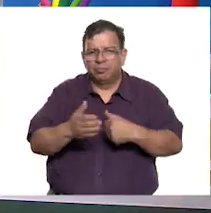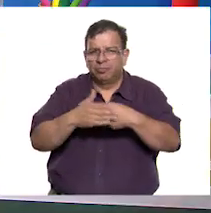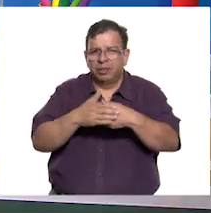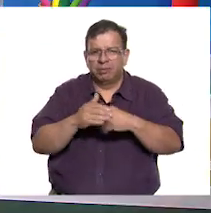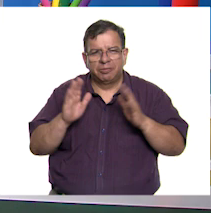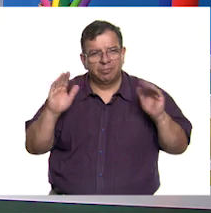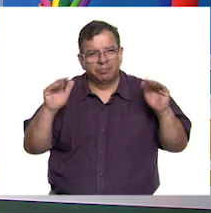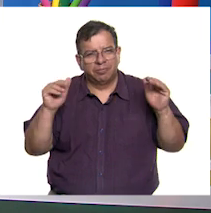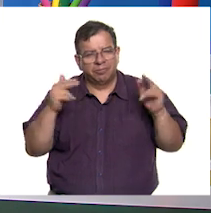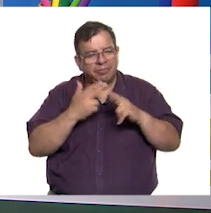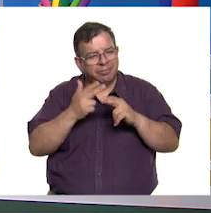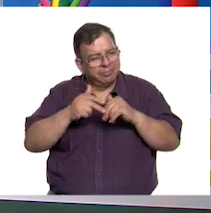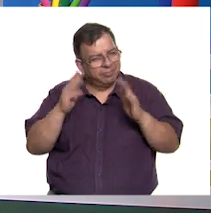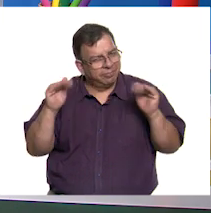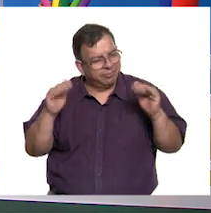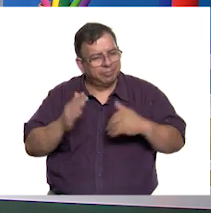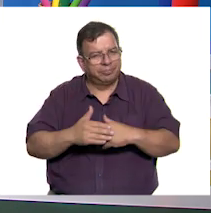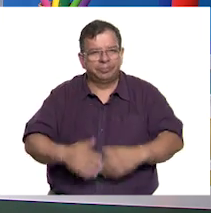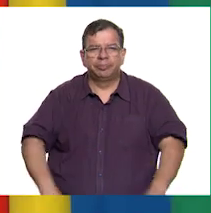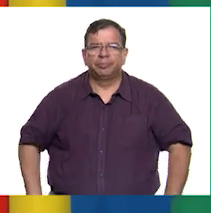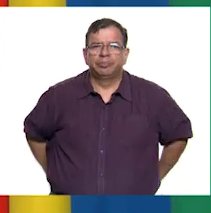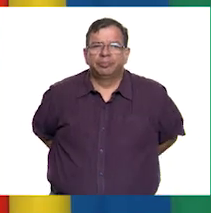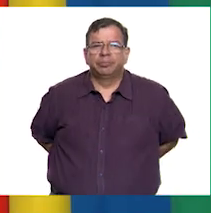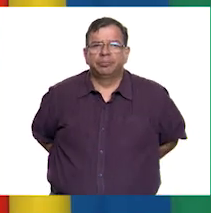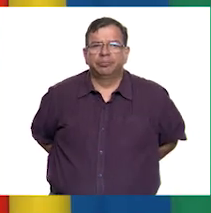próxima. ¡Hasta la próxima!